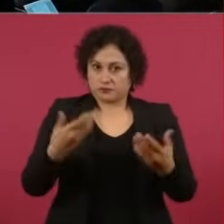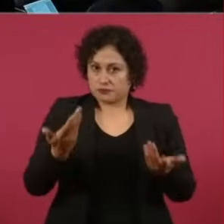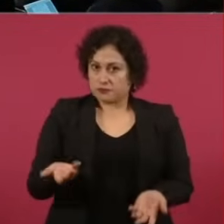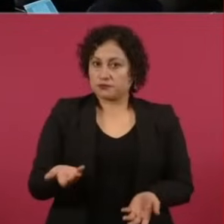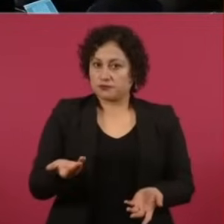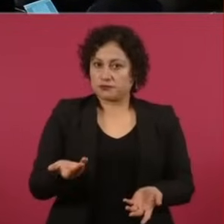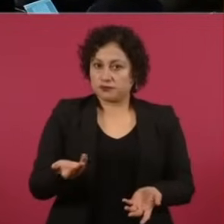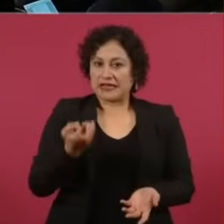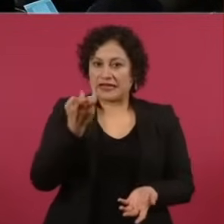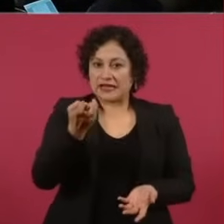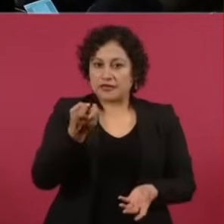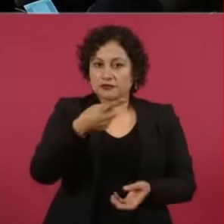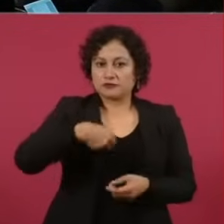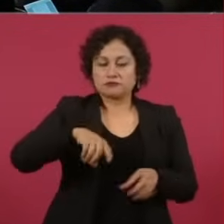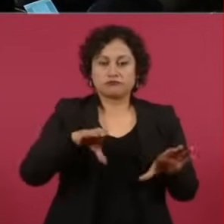repartir los moches